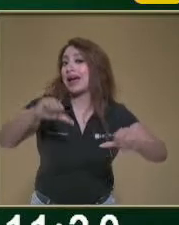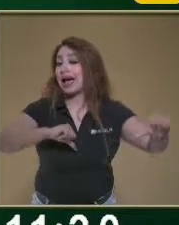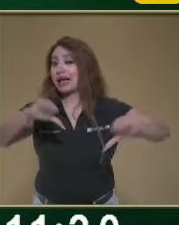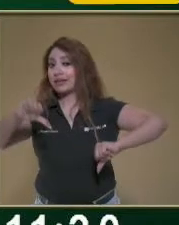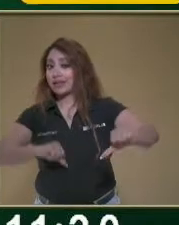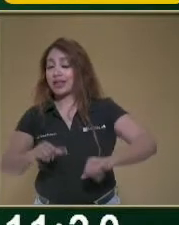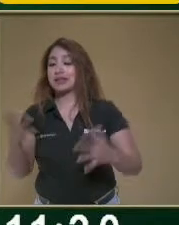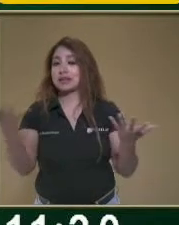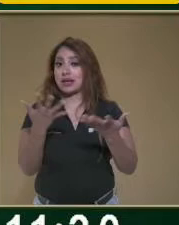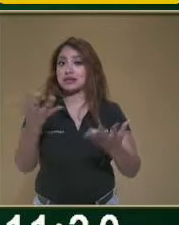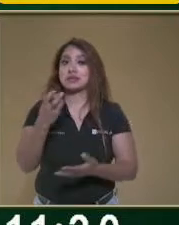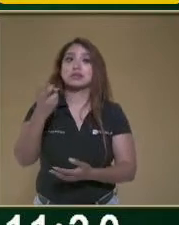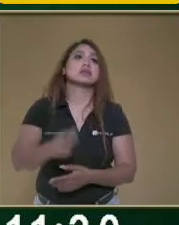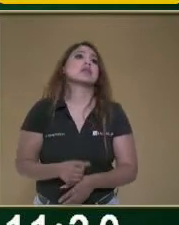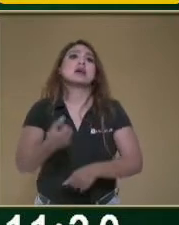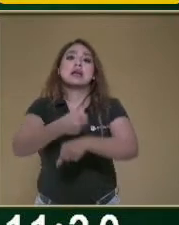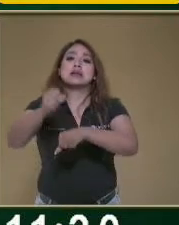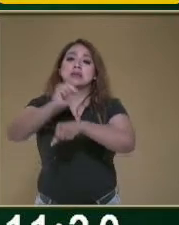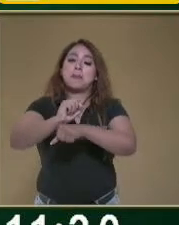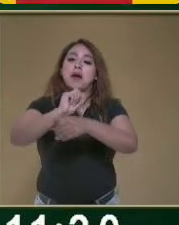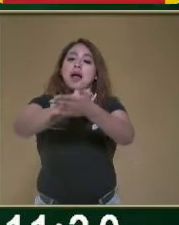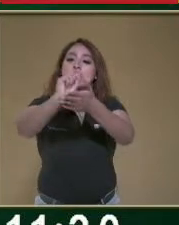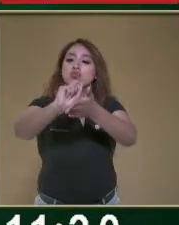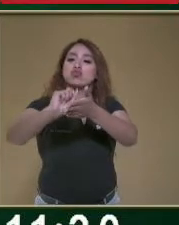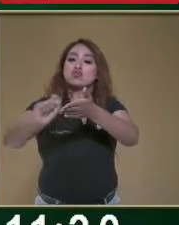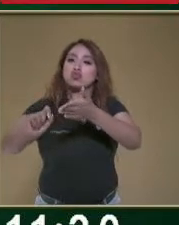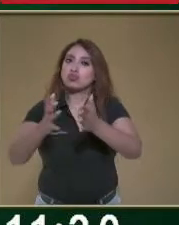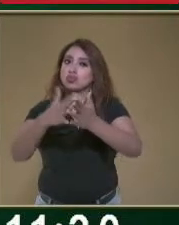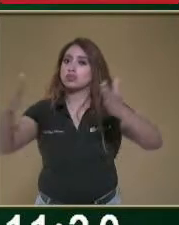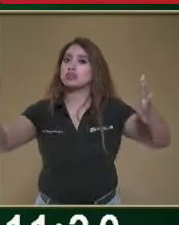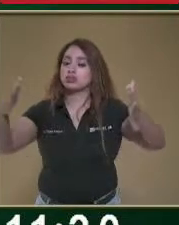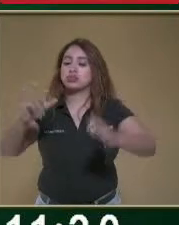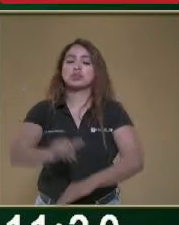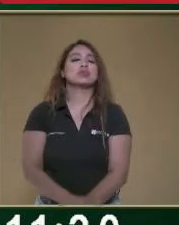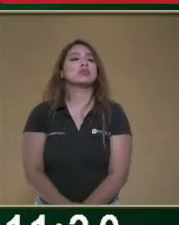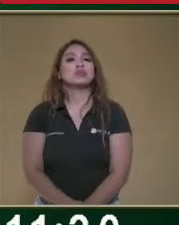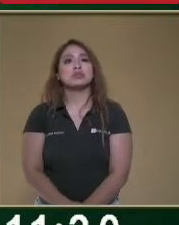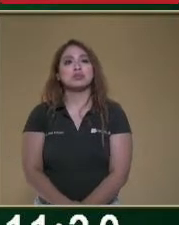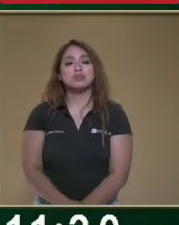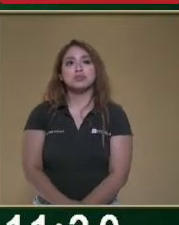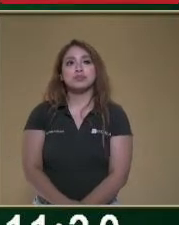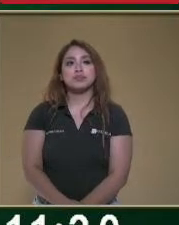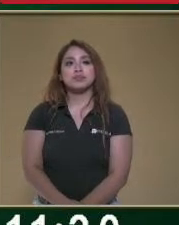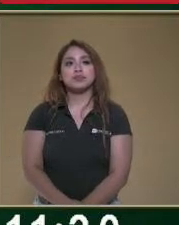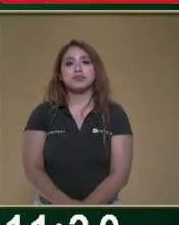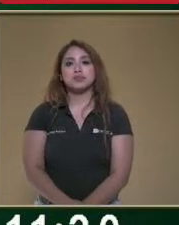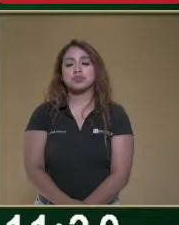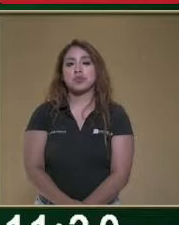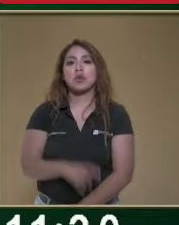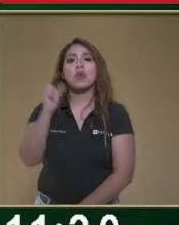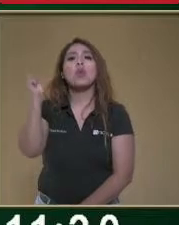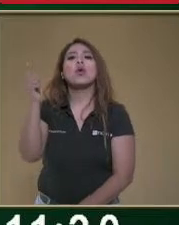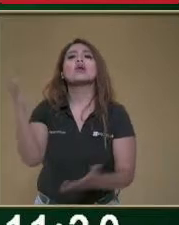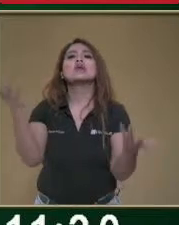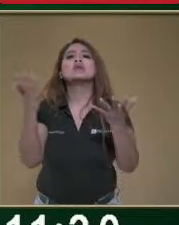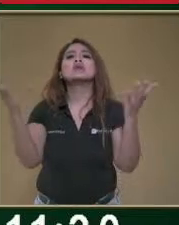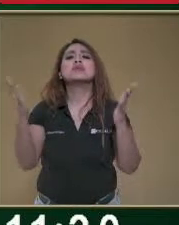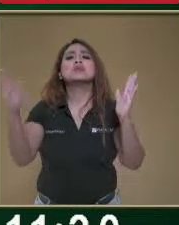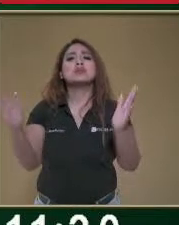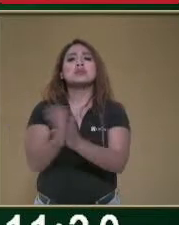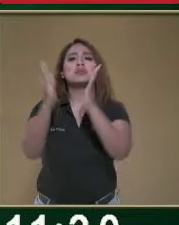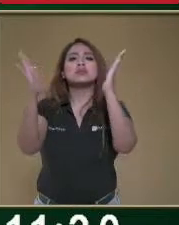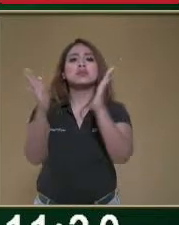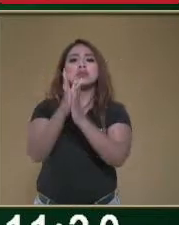semanario solamente registran la actividad que realizaron. Así es. ¿Cuándo llevaron a cabo el concurso de